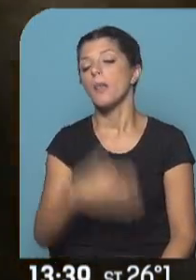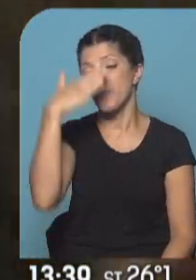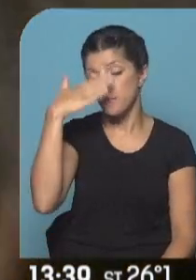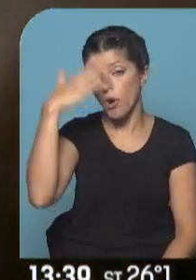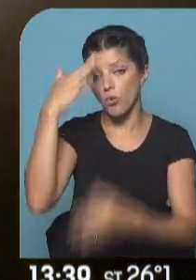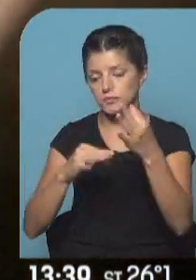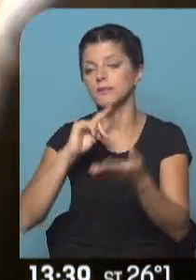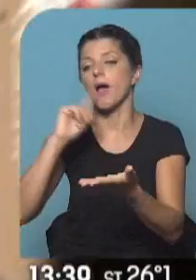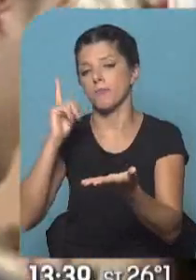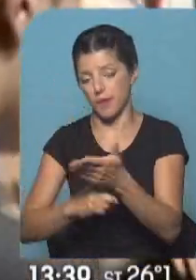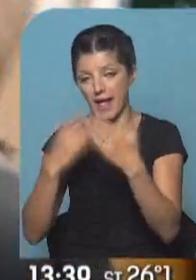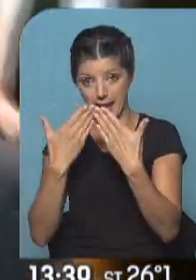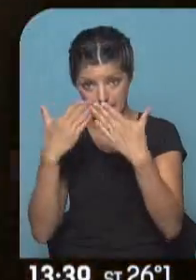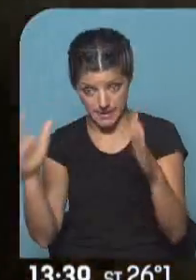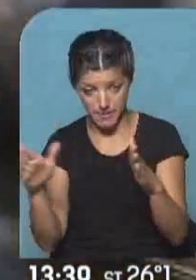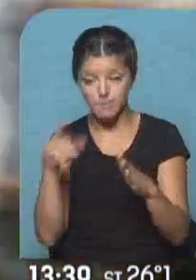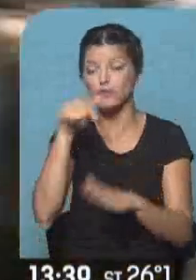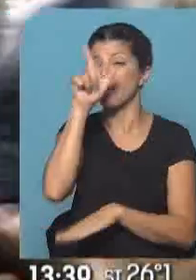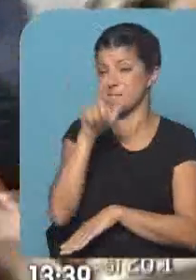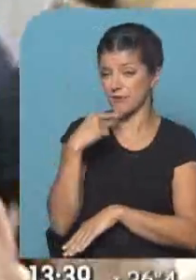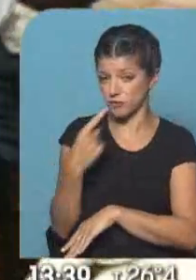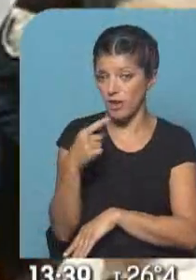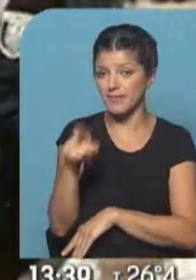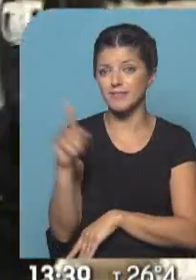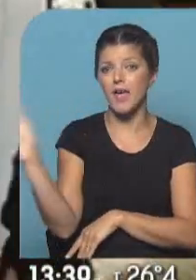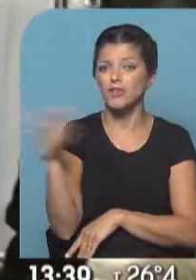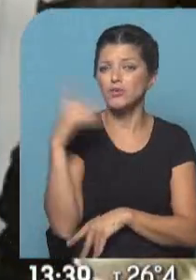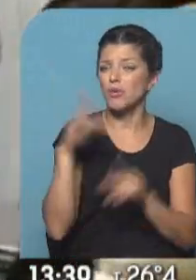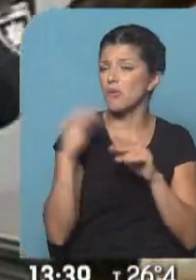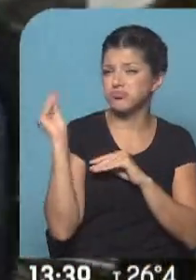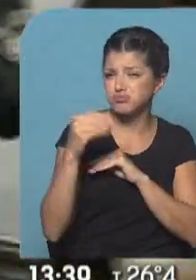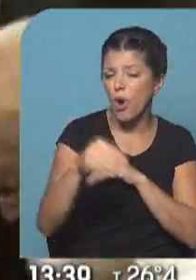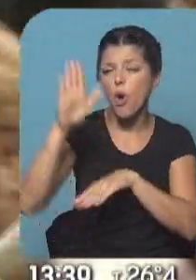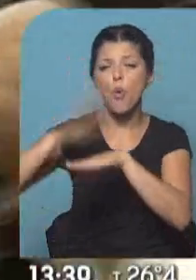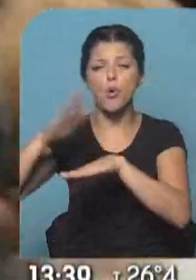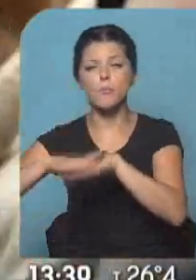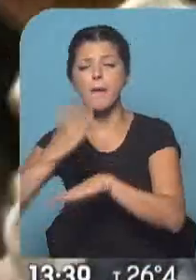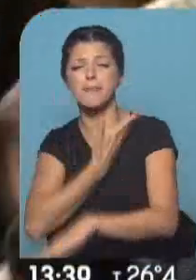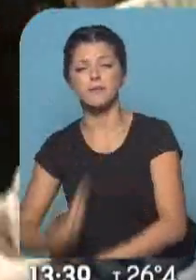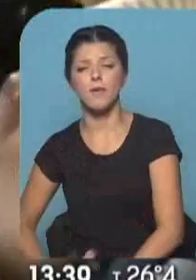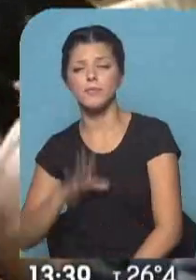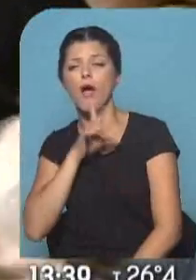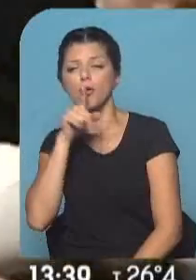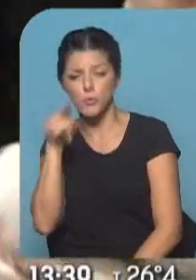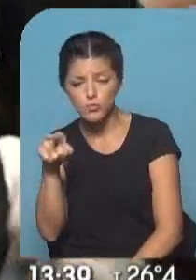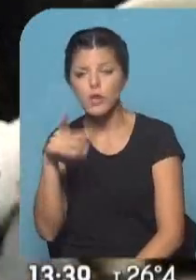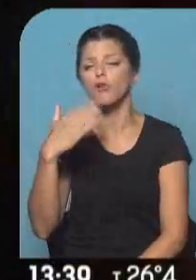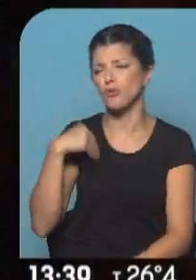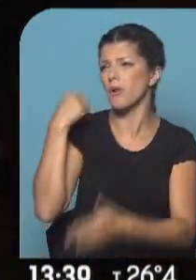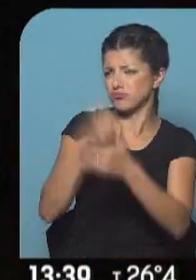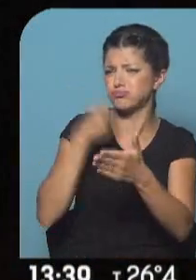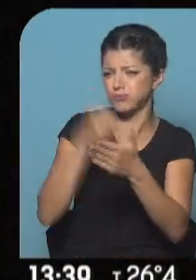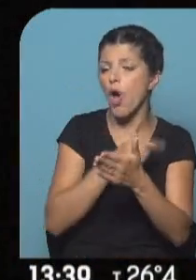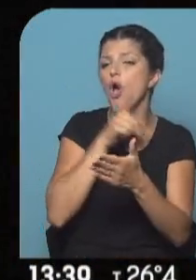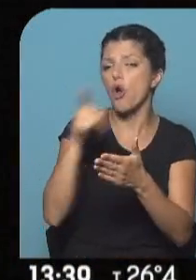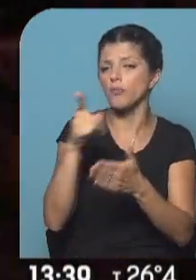judicial, Saakashvili asegura que todas sus desgracias son obra de Vladimir Putin y sigue afirmando que luchará políticamente